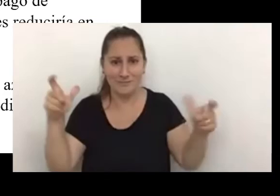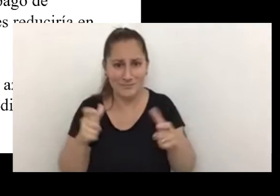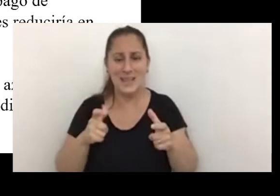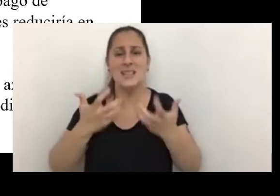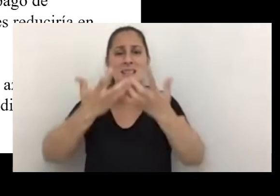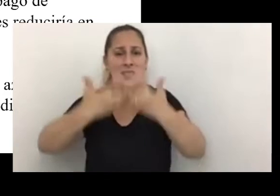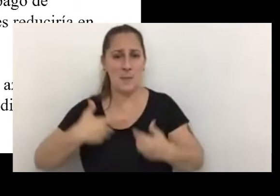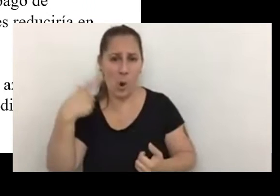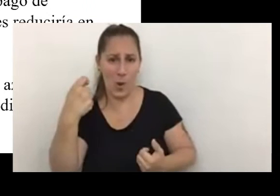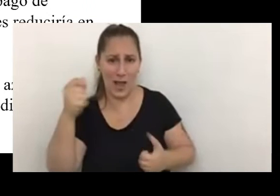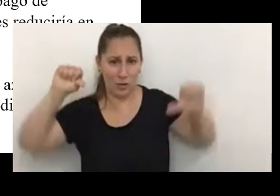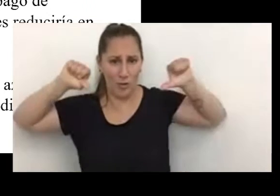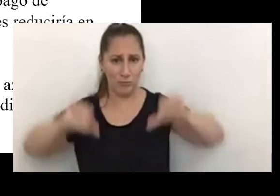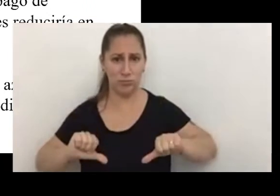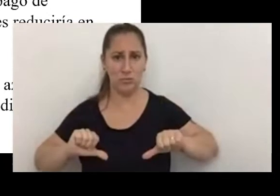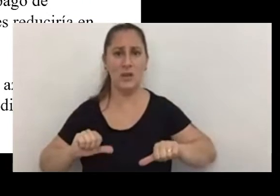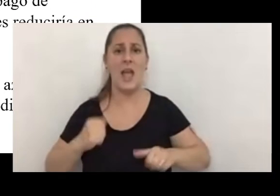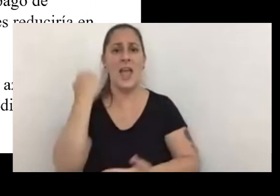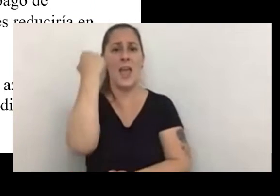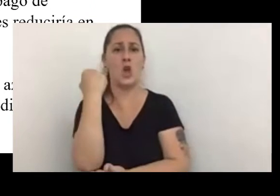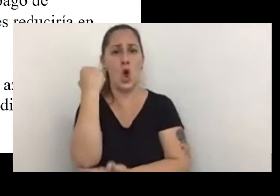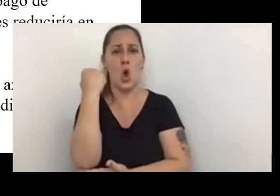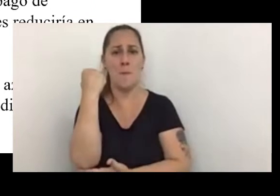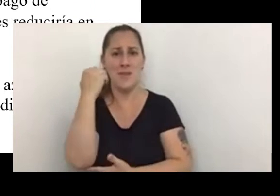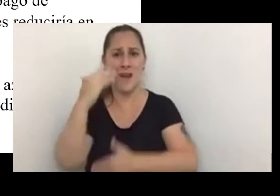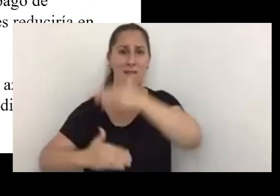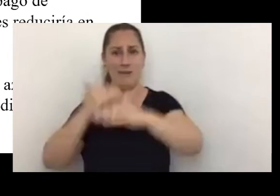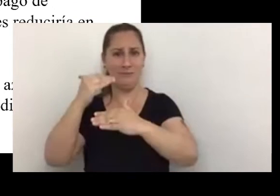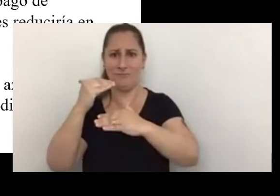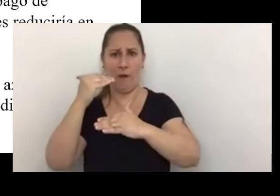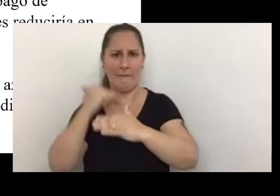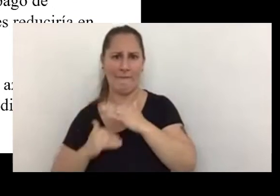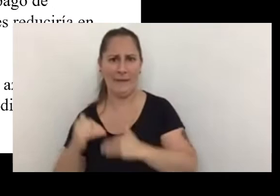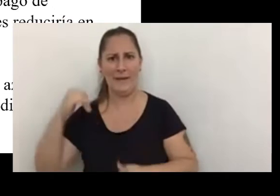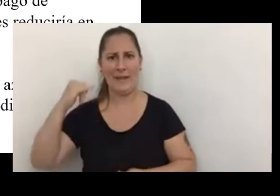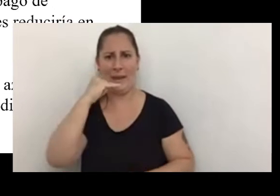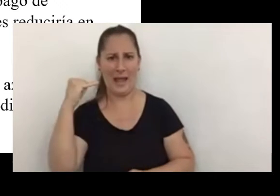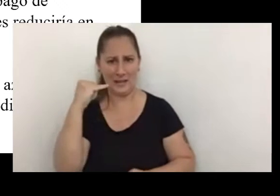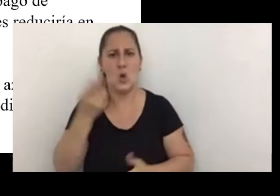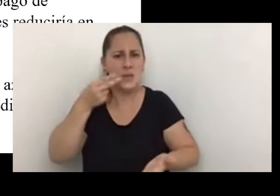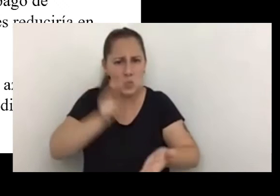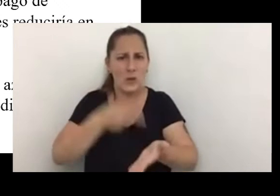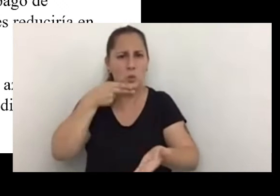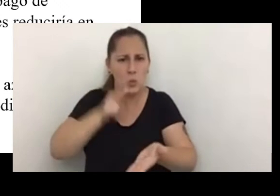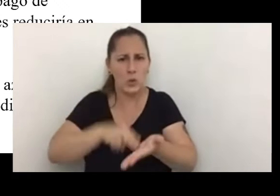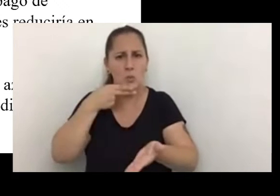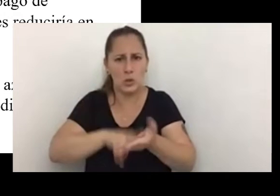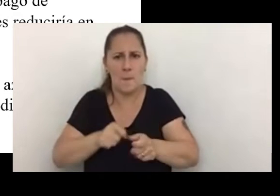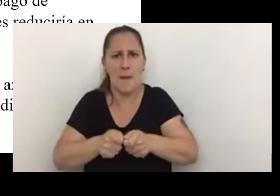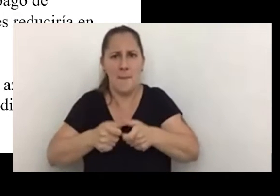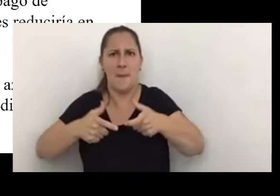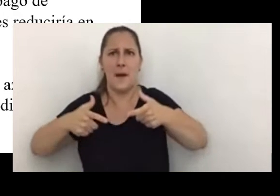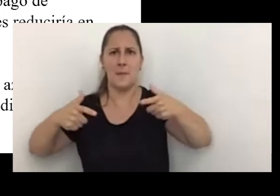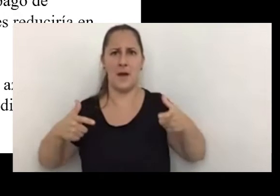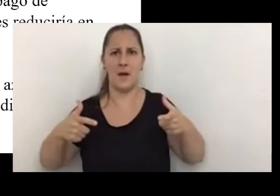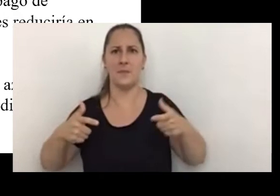jubilación, crecimiento económico bajo o negativo y más cargas impositivas, lo que llevaría a la pérdida